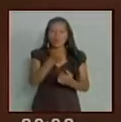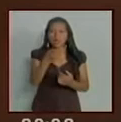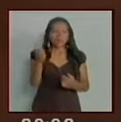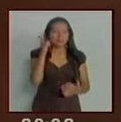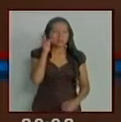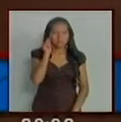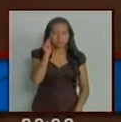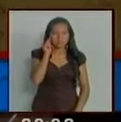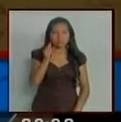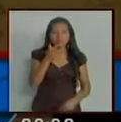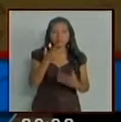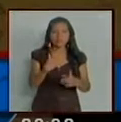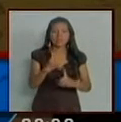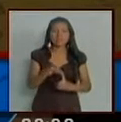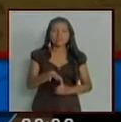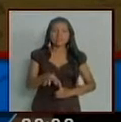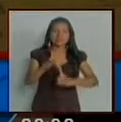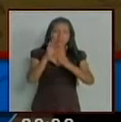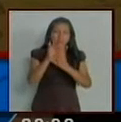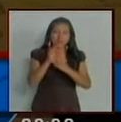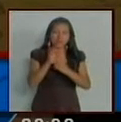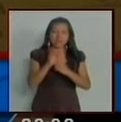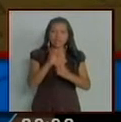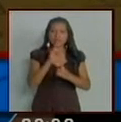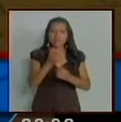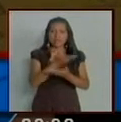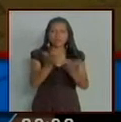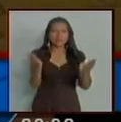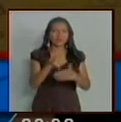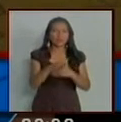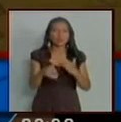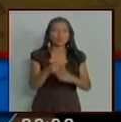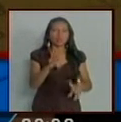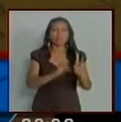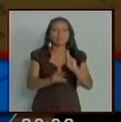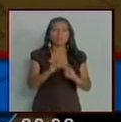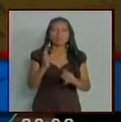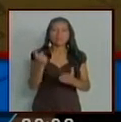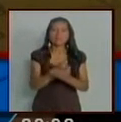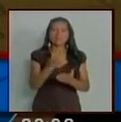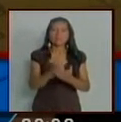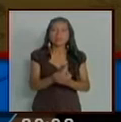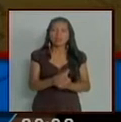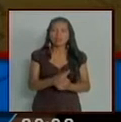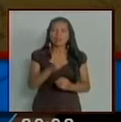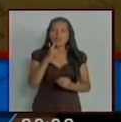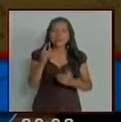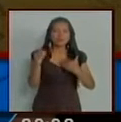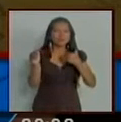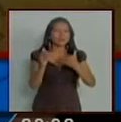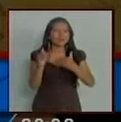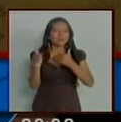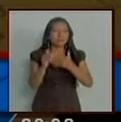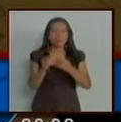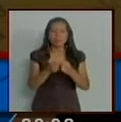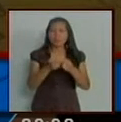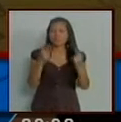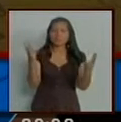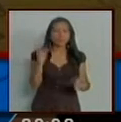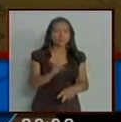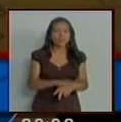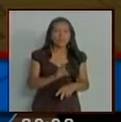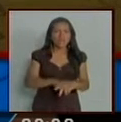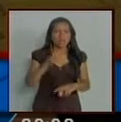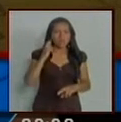Y afecta especialmente a todas las personas que están expuestas por mucho tiempo